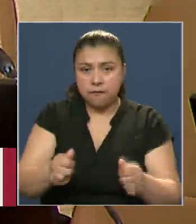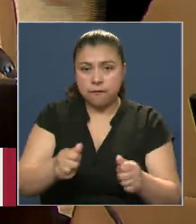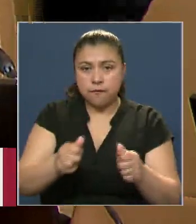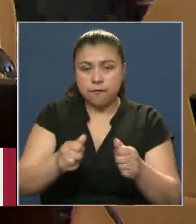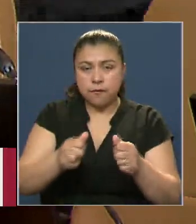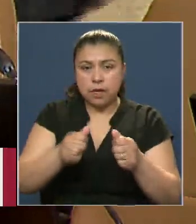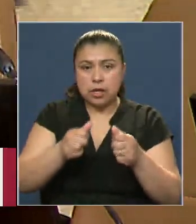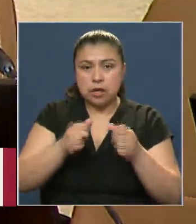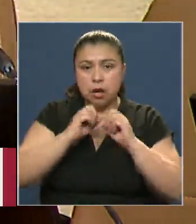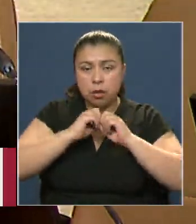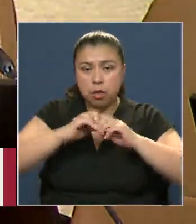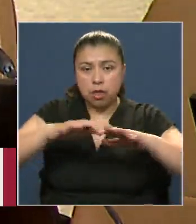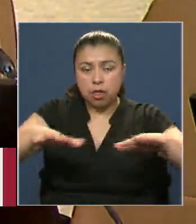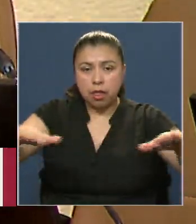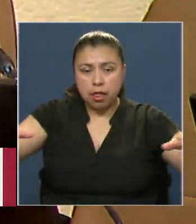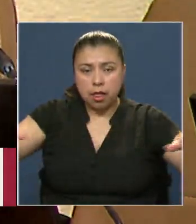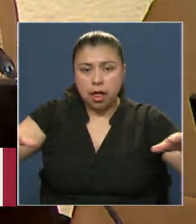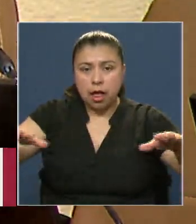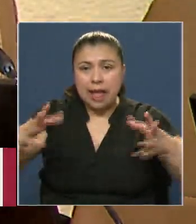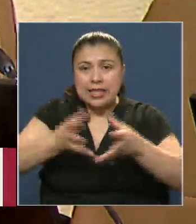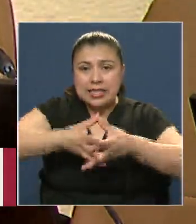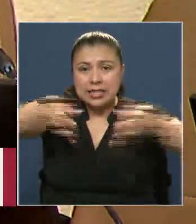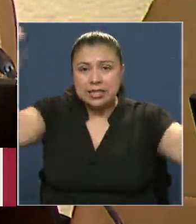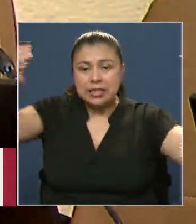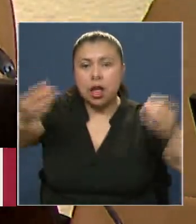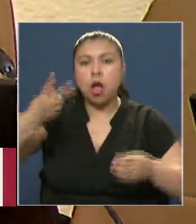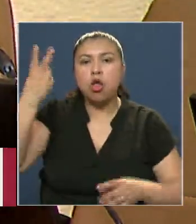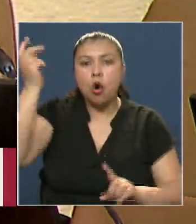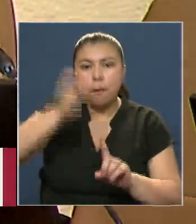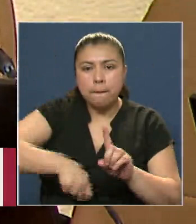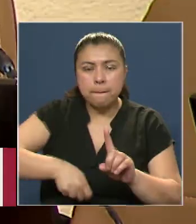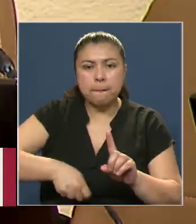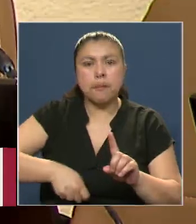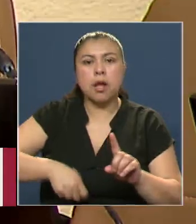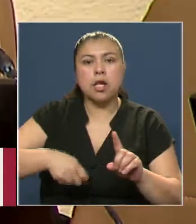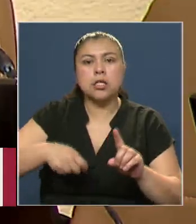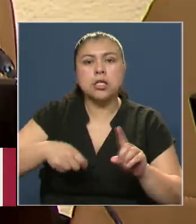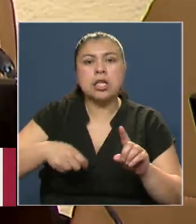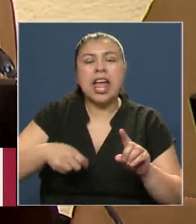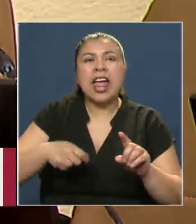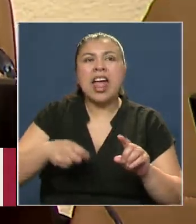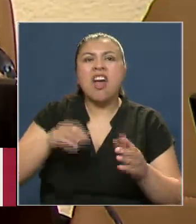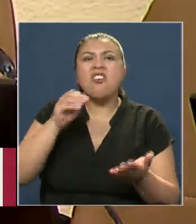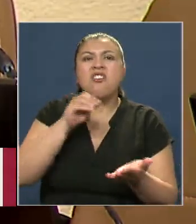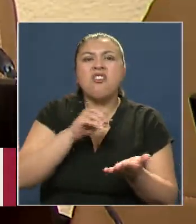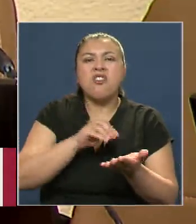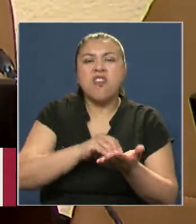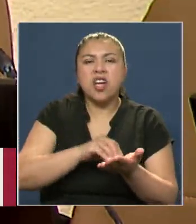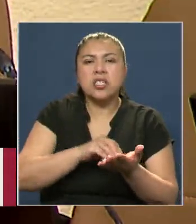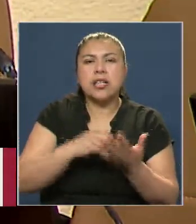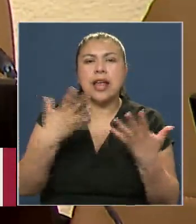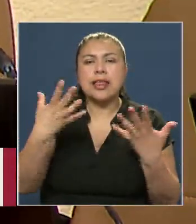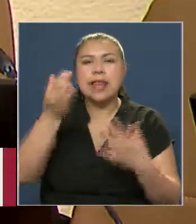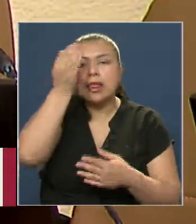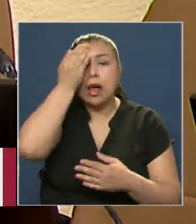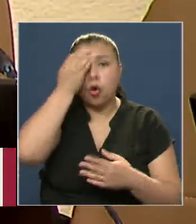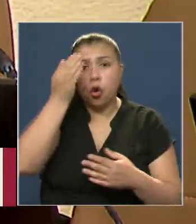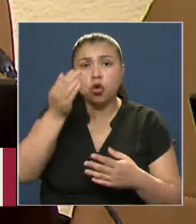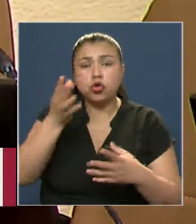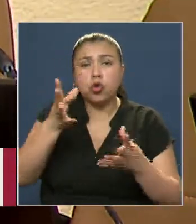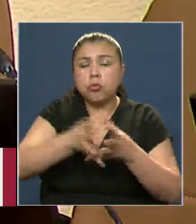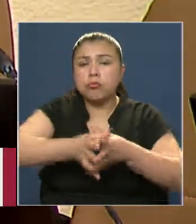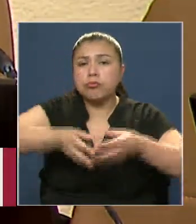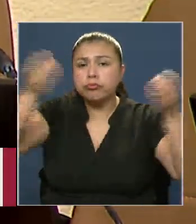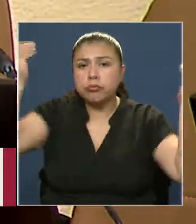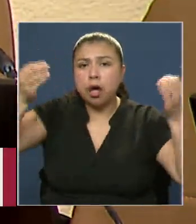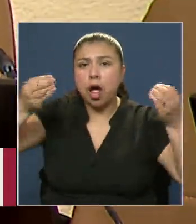Atacama. Está desaparecido hace 2 meses, desde el 10 de agosto. Lo han estado buscando por distintos